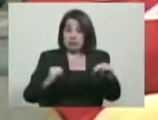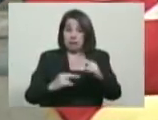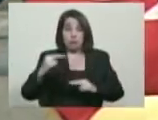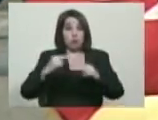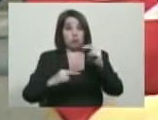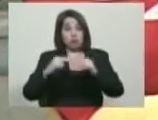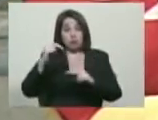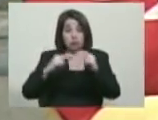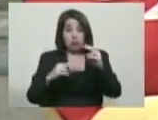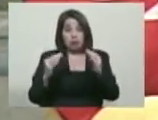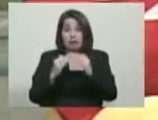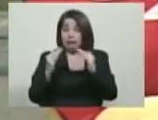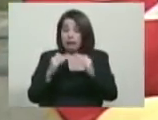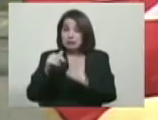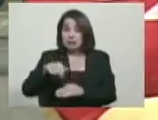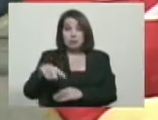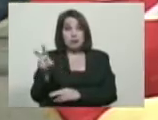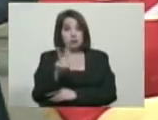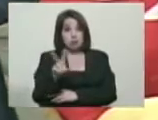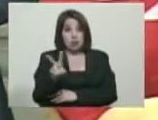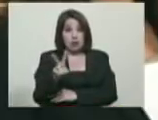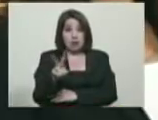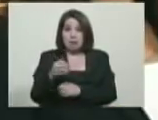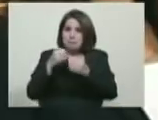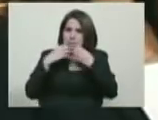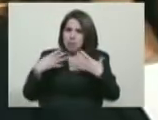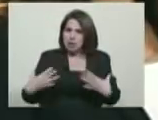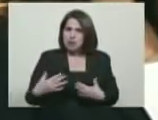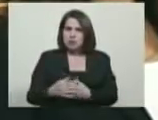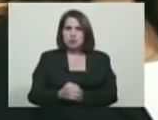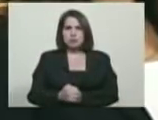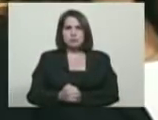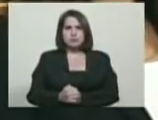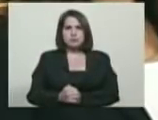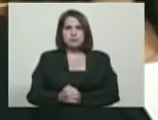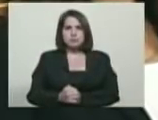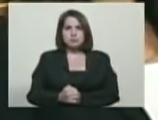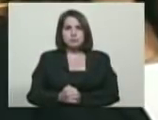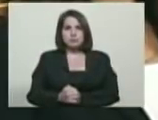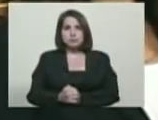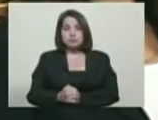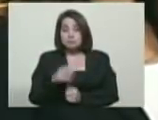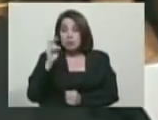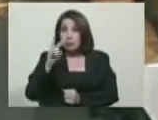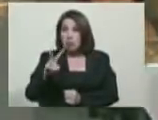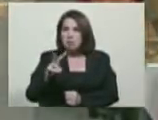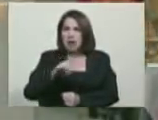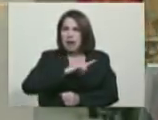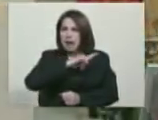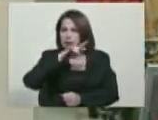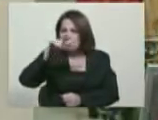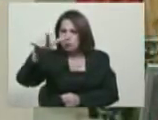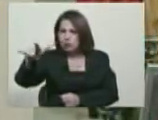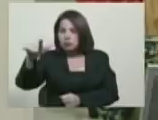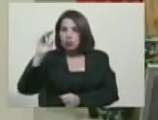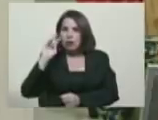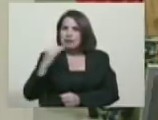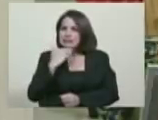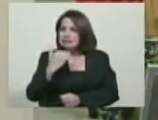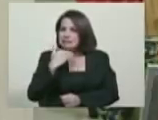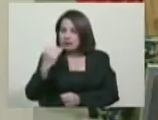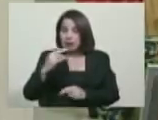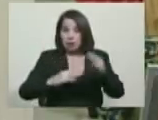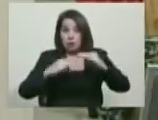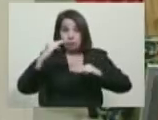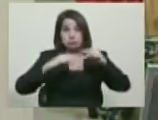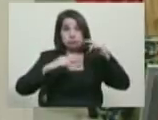urbanismos en Venezuela, muy bello. Bajando al aeropuerto pueden ver uno de los urbanismos construidos por un empresario presente